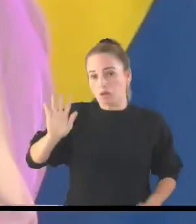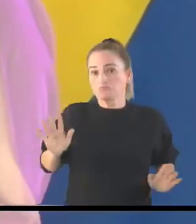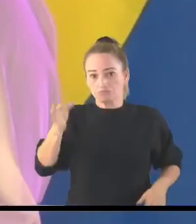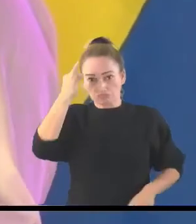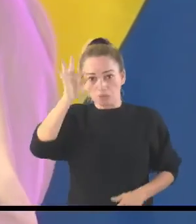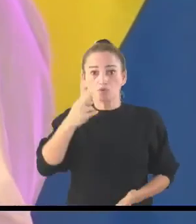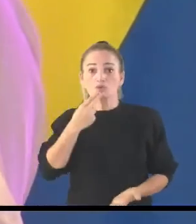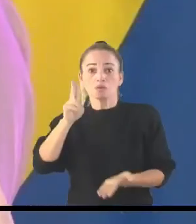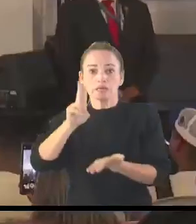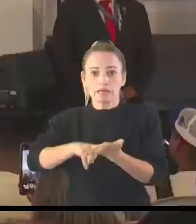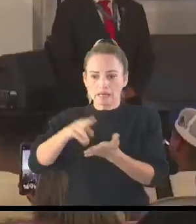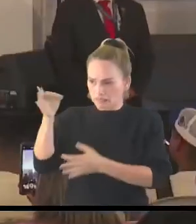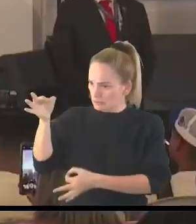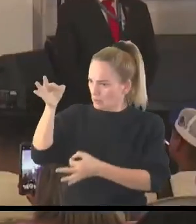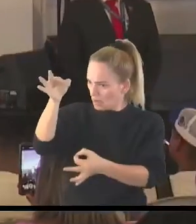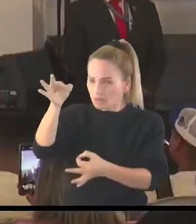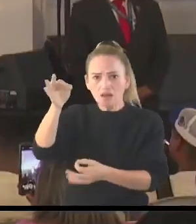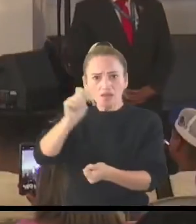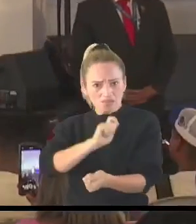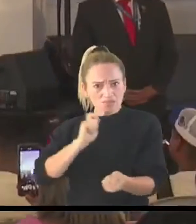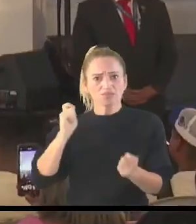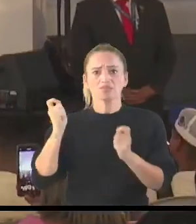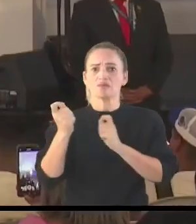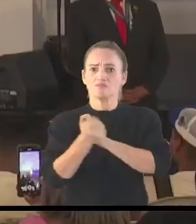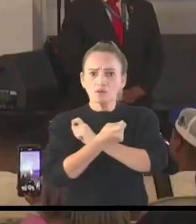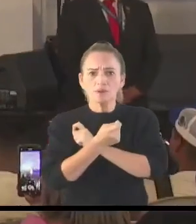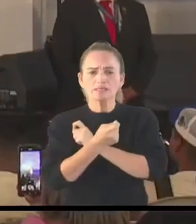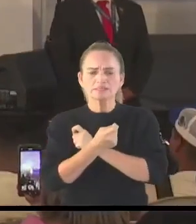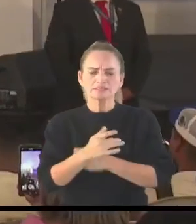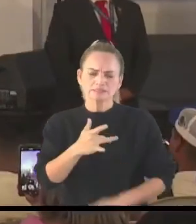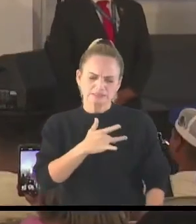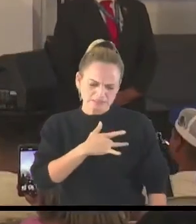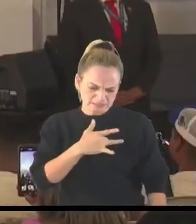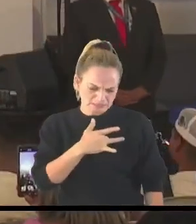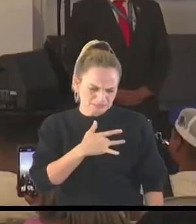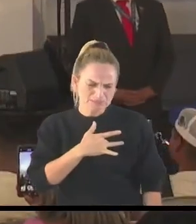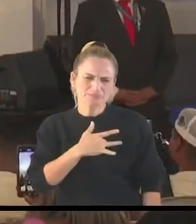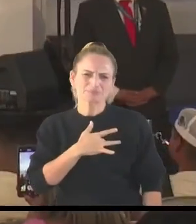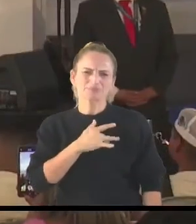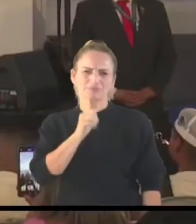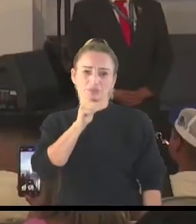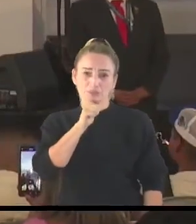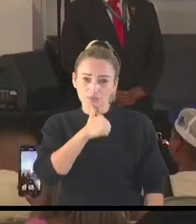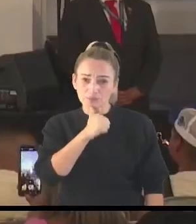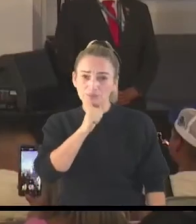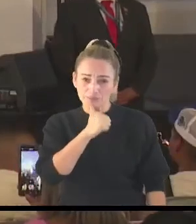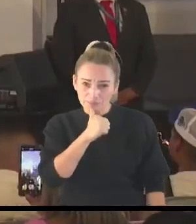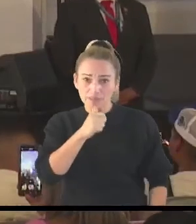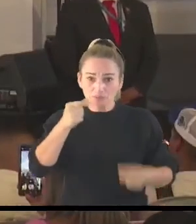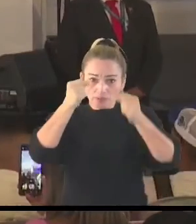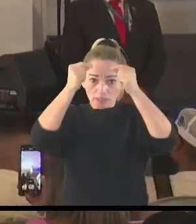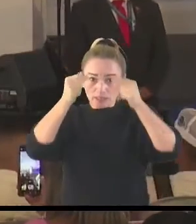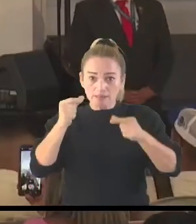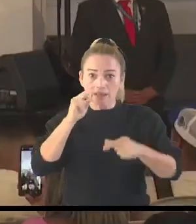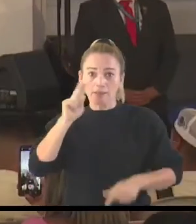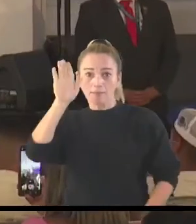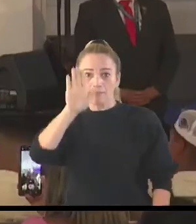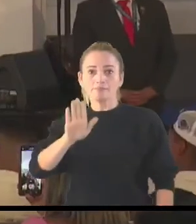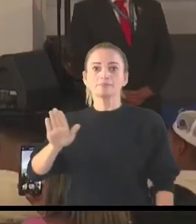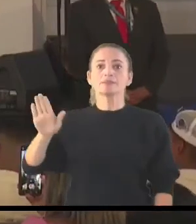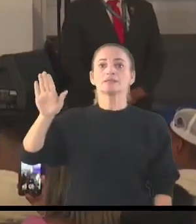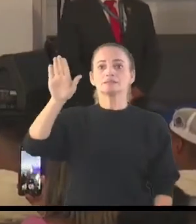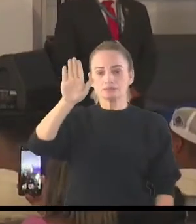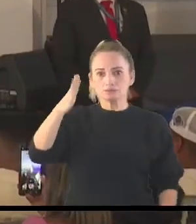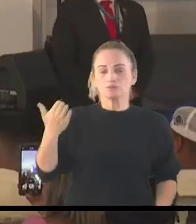vez esa carta no logra transformar el dolor que como Estado y como nación